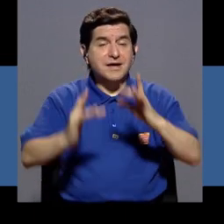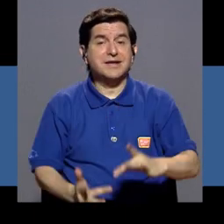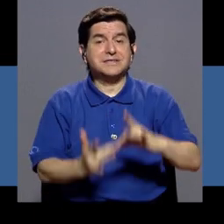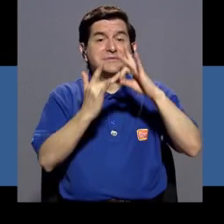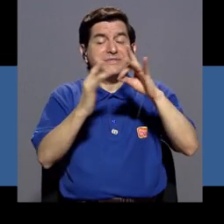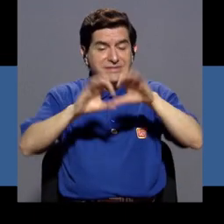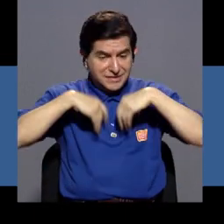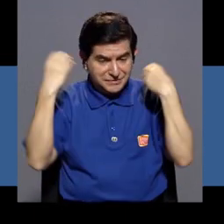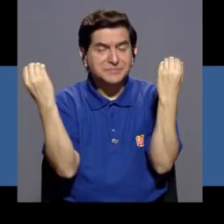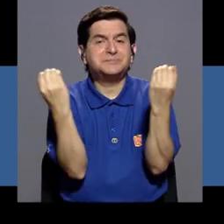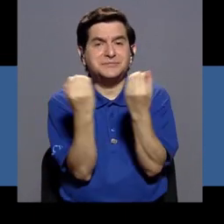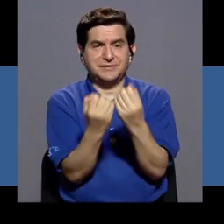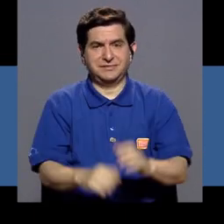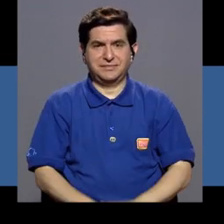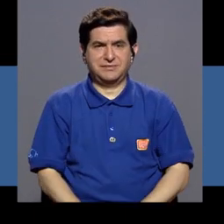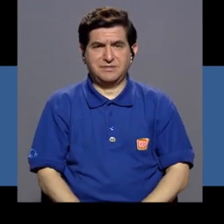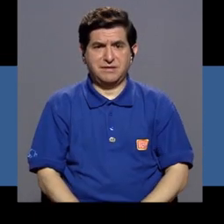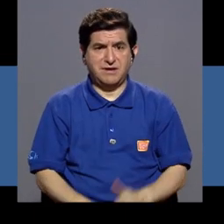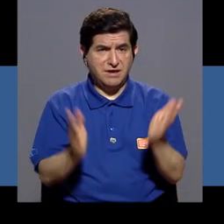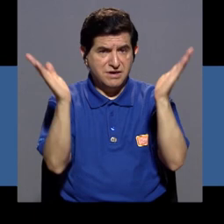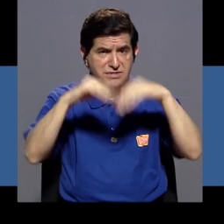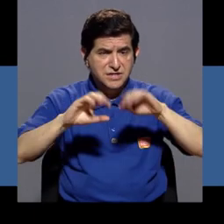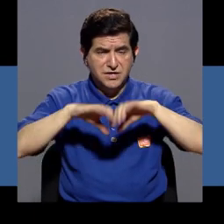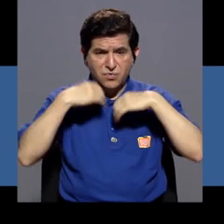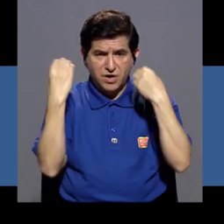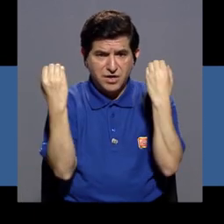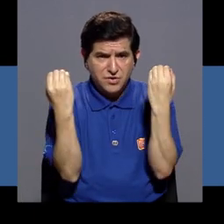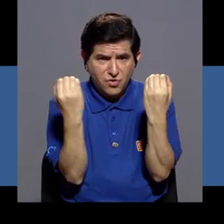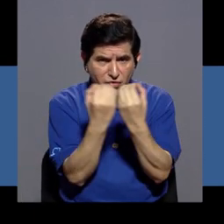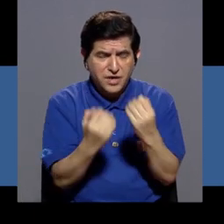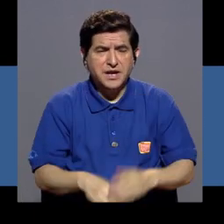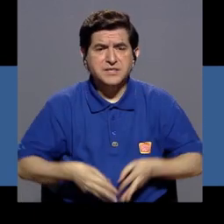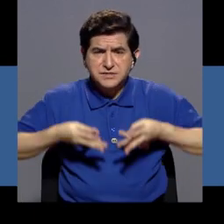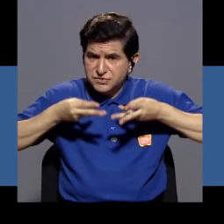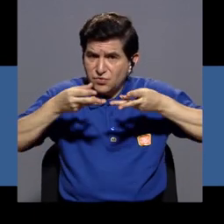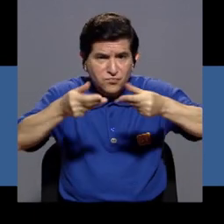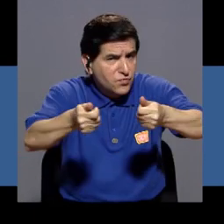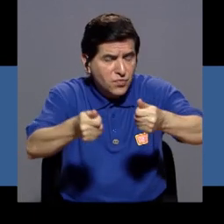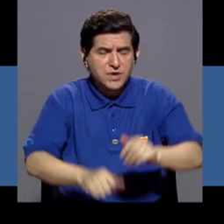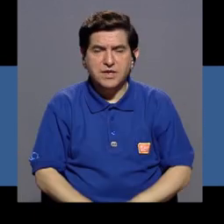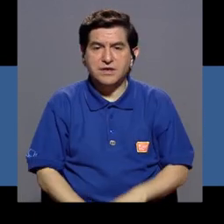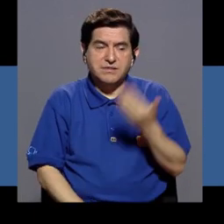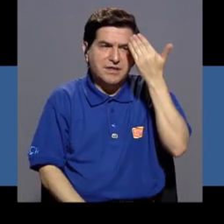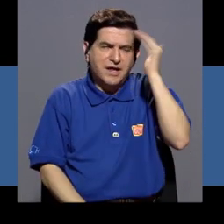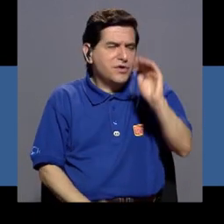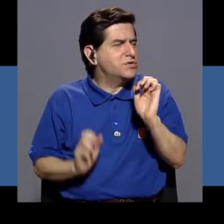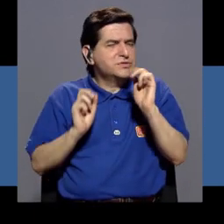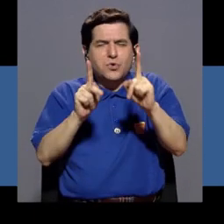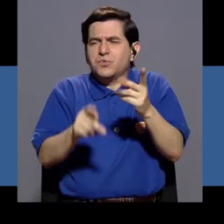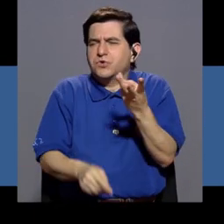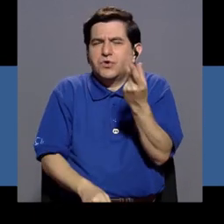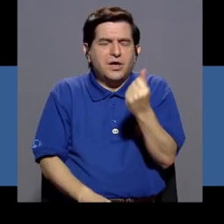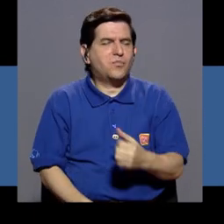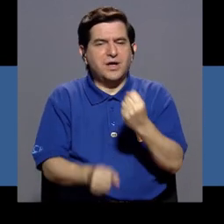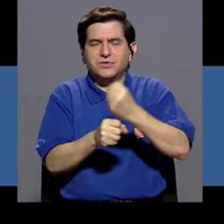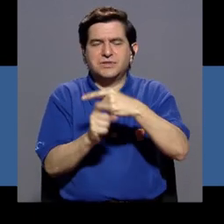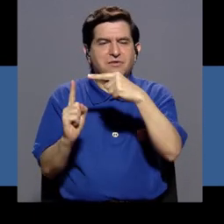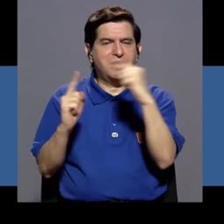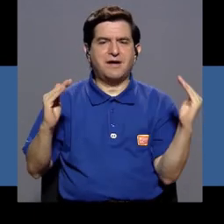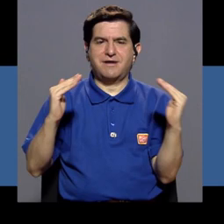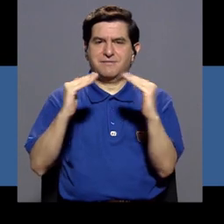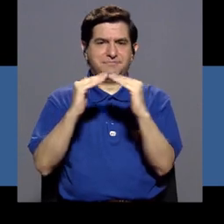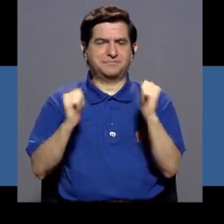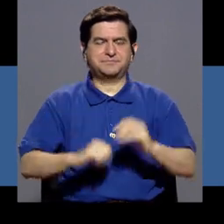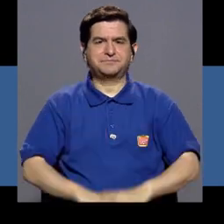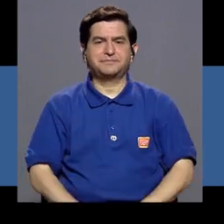comunicación, especialmente organizacional. Si no hubiera una organización organizacional fluida, no sé qué tan viable sería el tema del